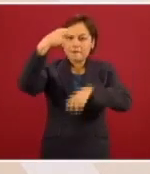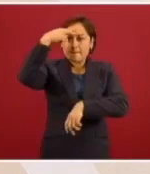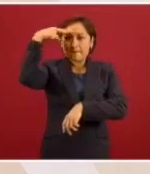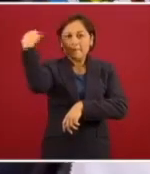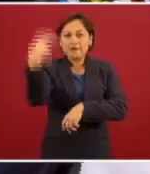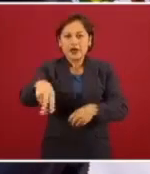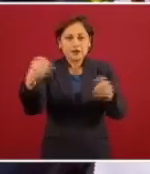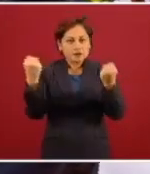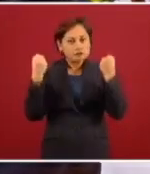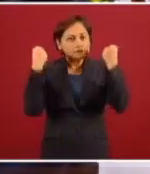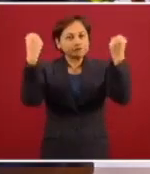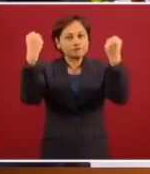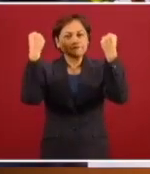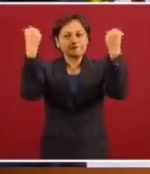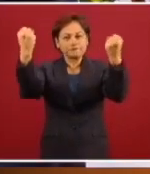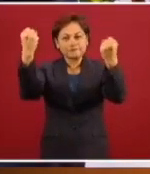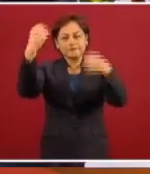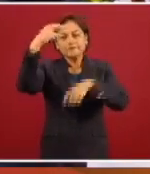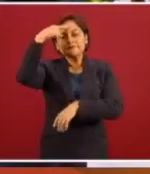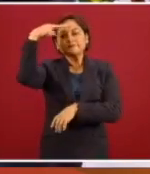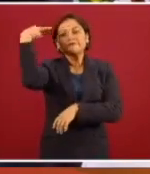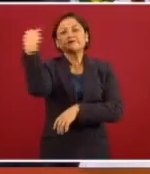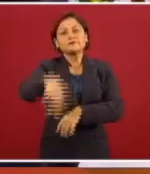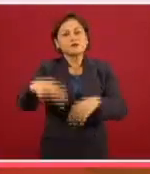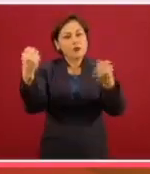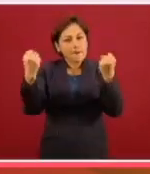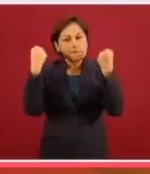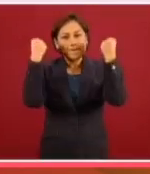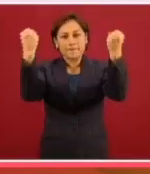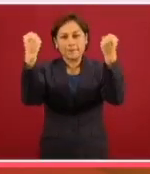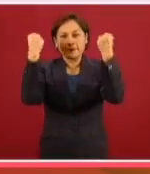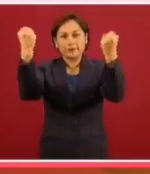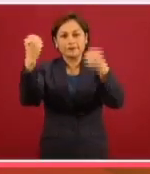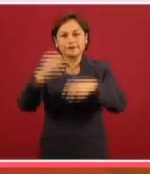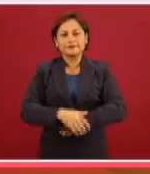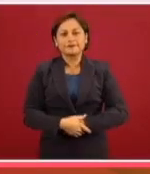México! ¡Viva México!